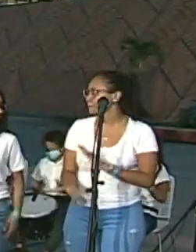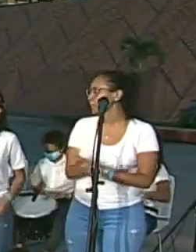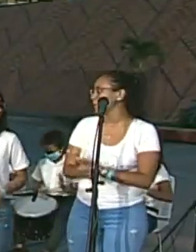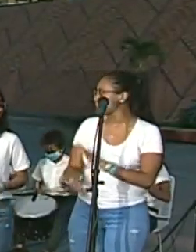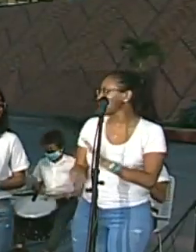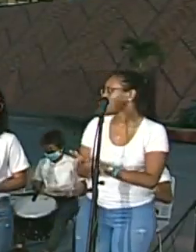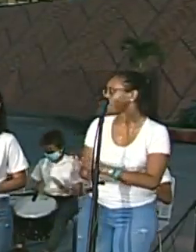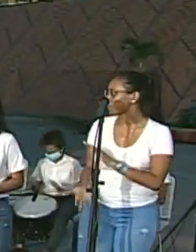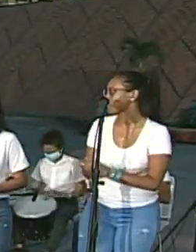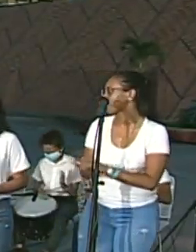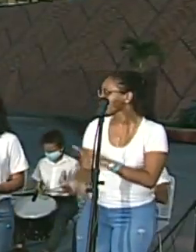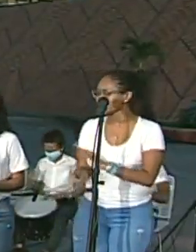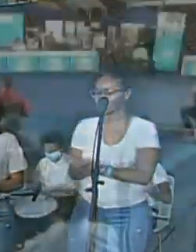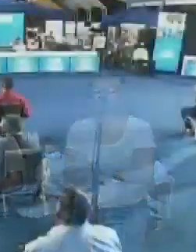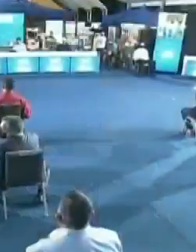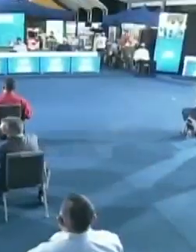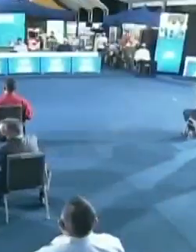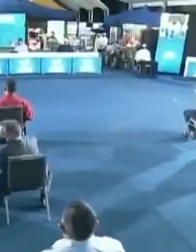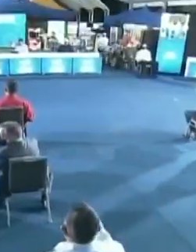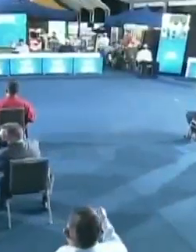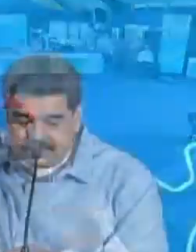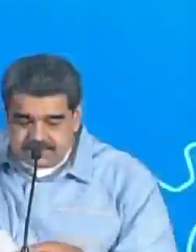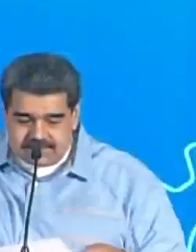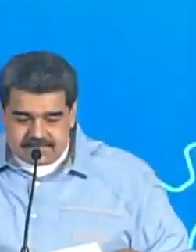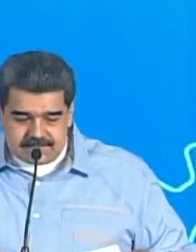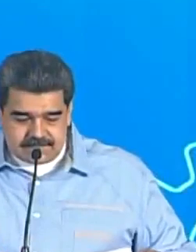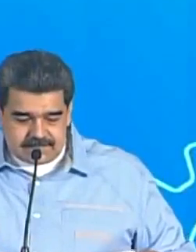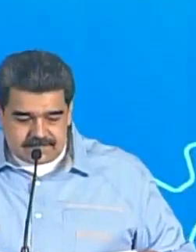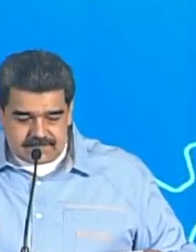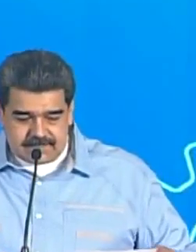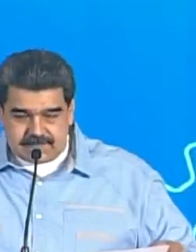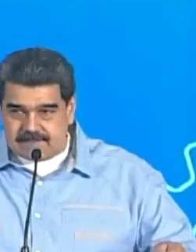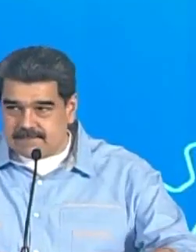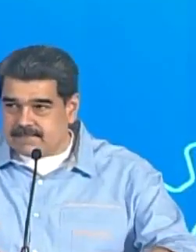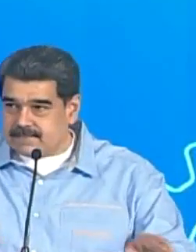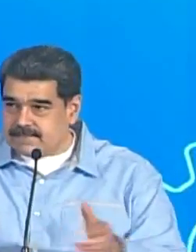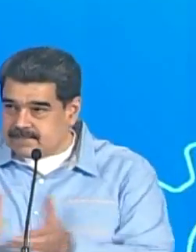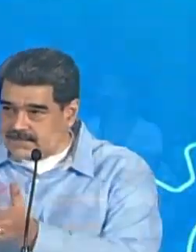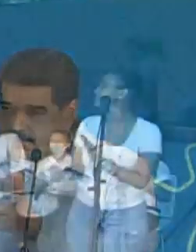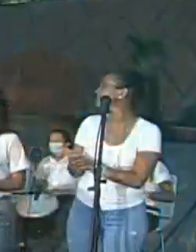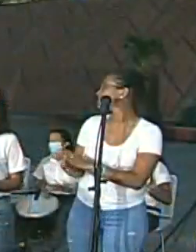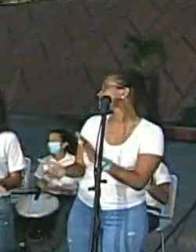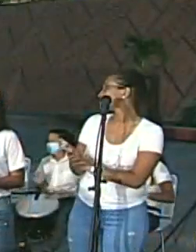Gracias, muchas gracias. Hasta la próxima.